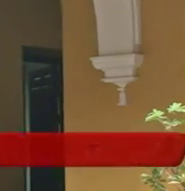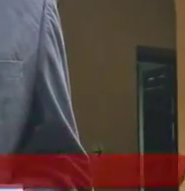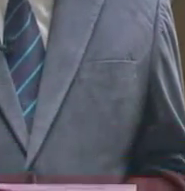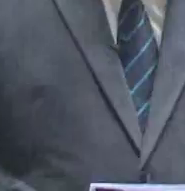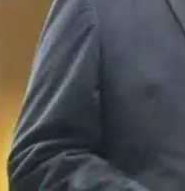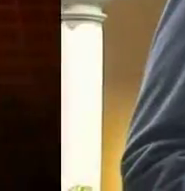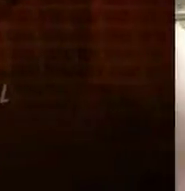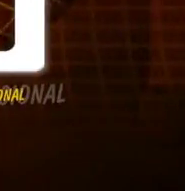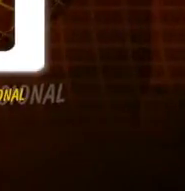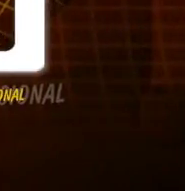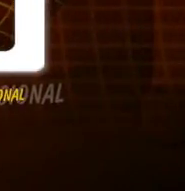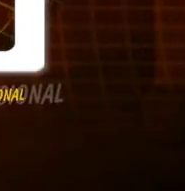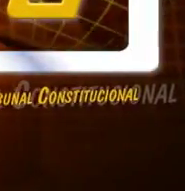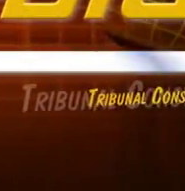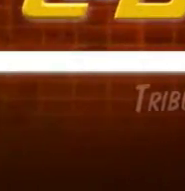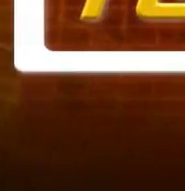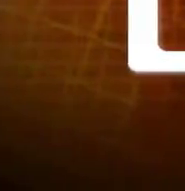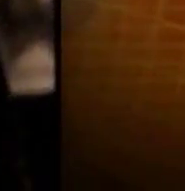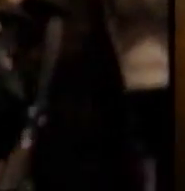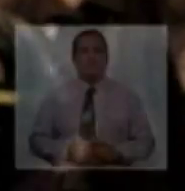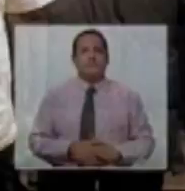informe.